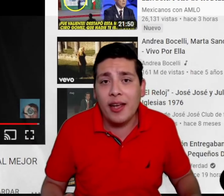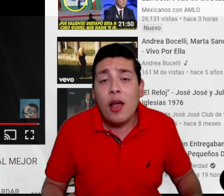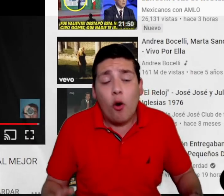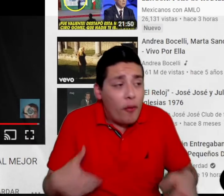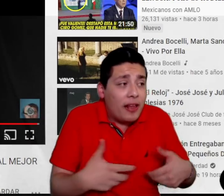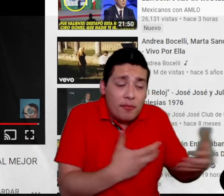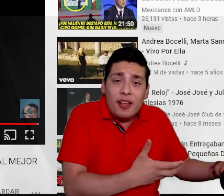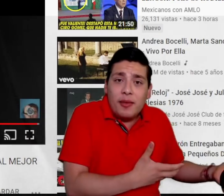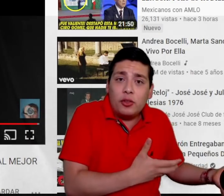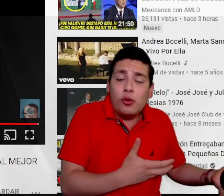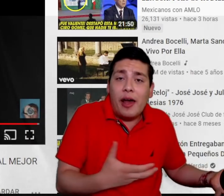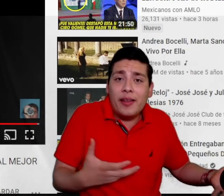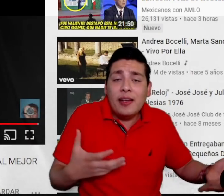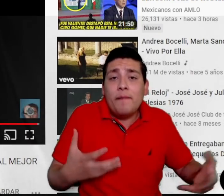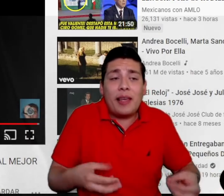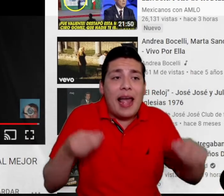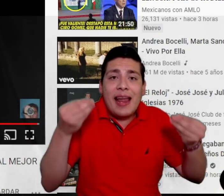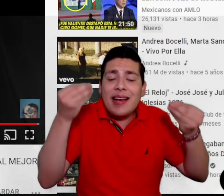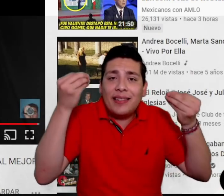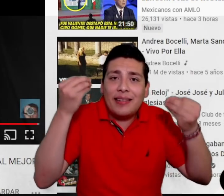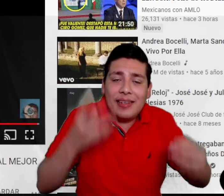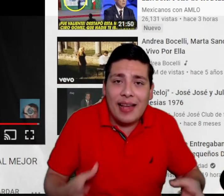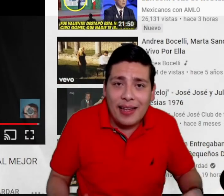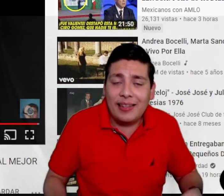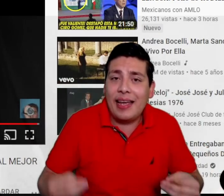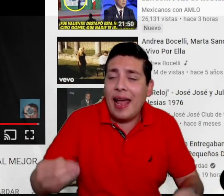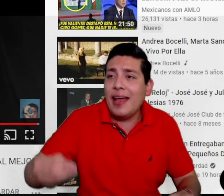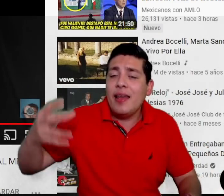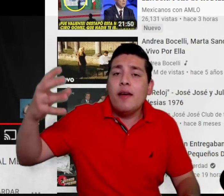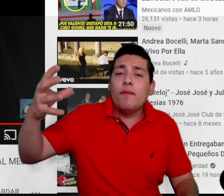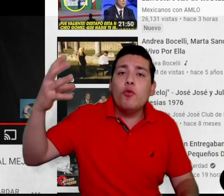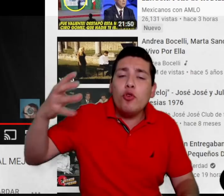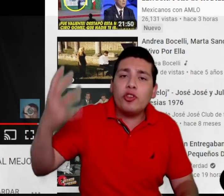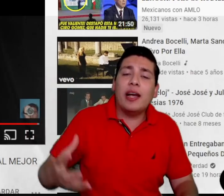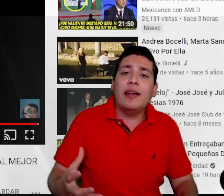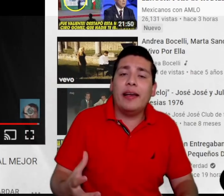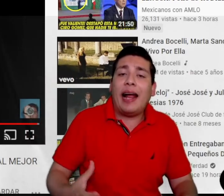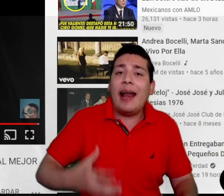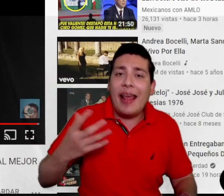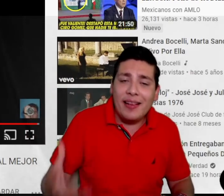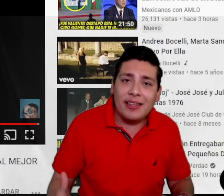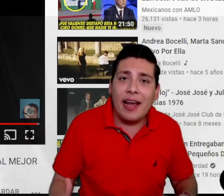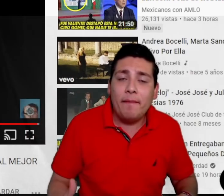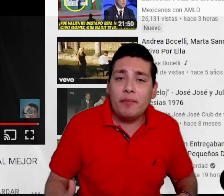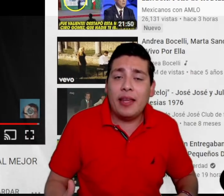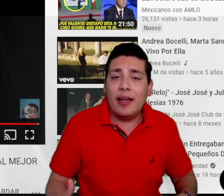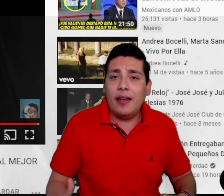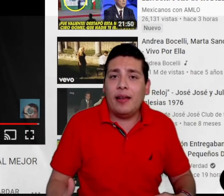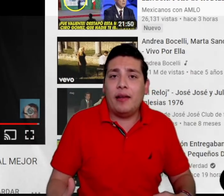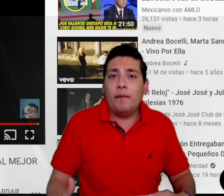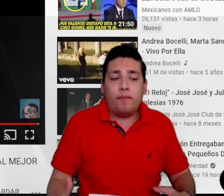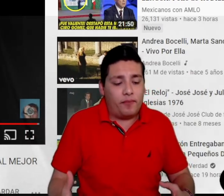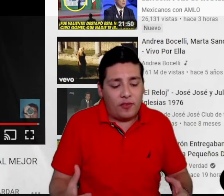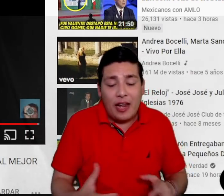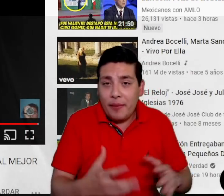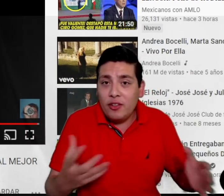sureste o en las mismas ciudades que hay necesidad, que hay mucha carencia de